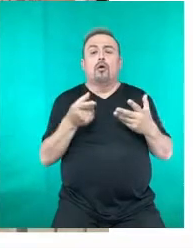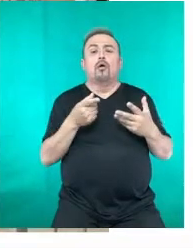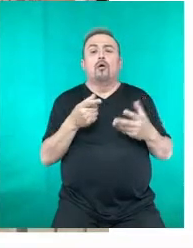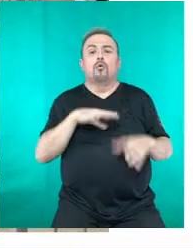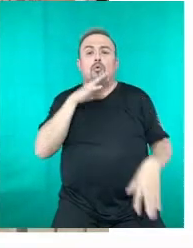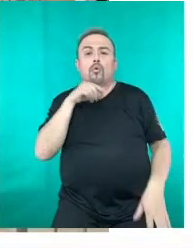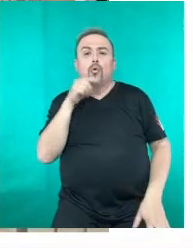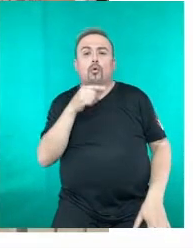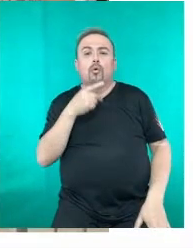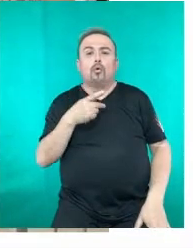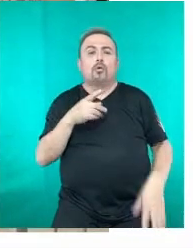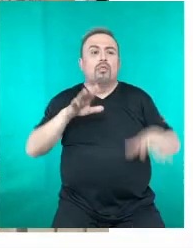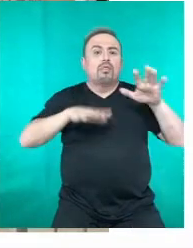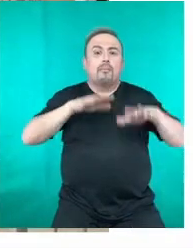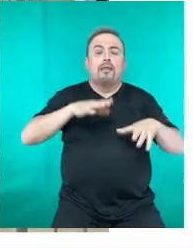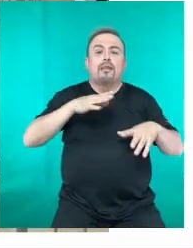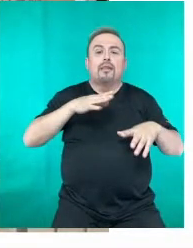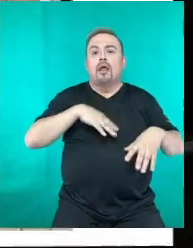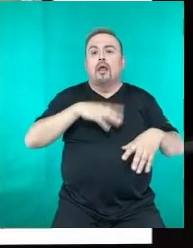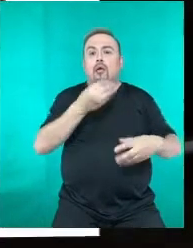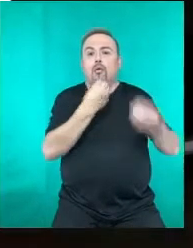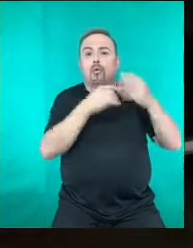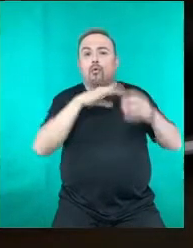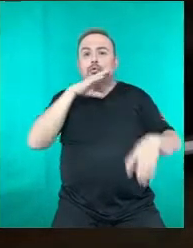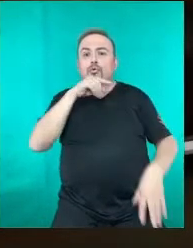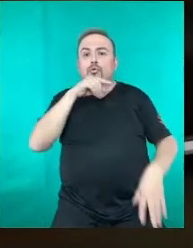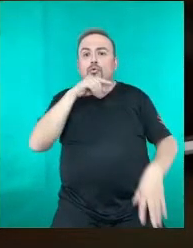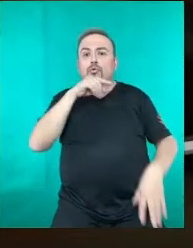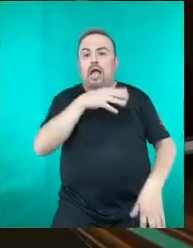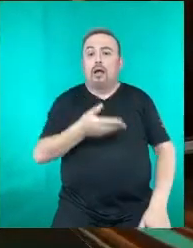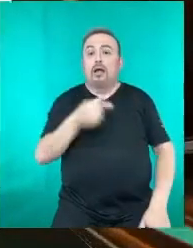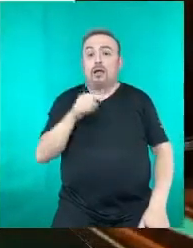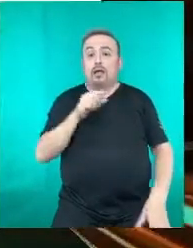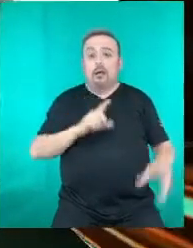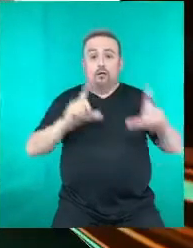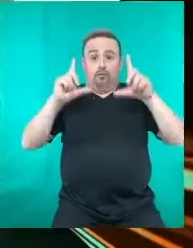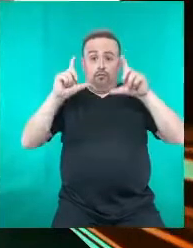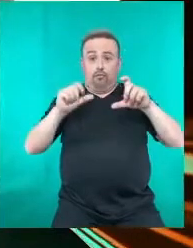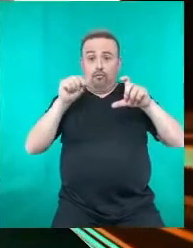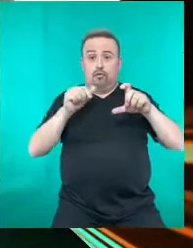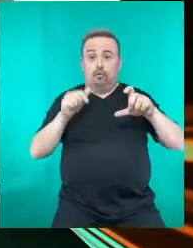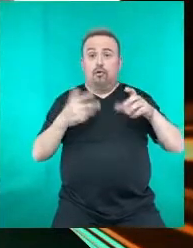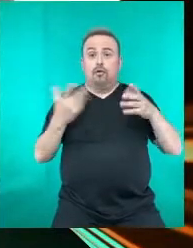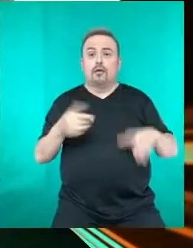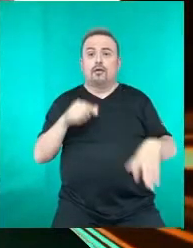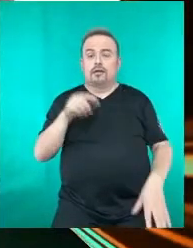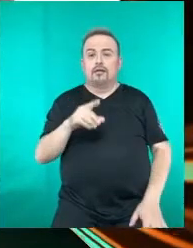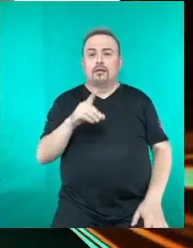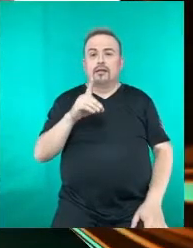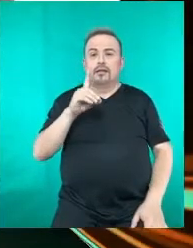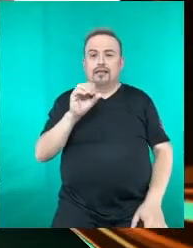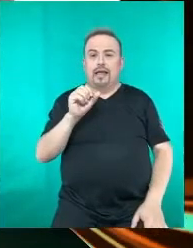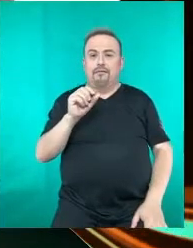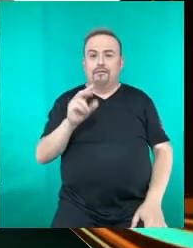variación de consumo. Y acá a la derecha, esto es una fotografía ya de un DAF, como lo pueden ver.